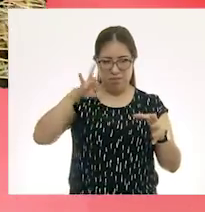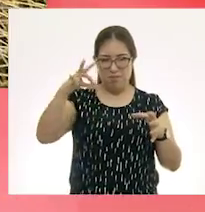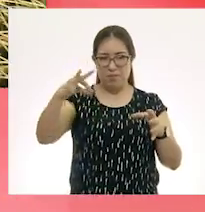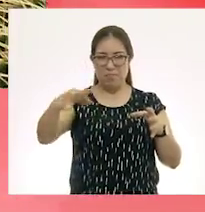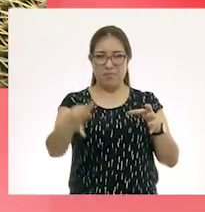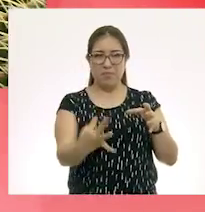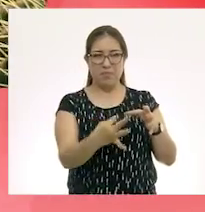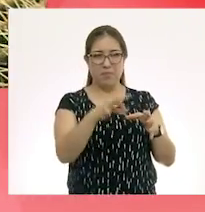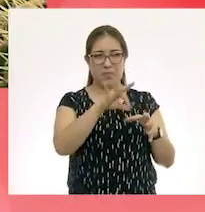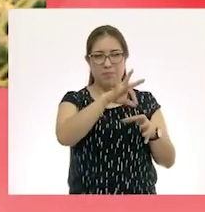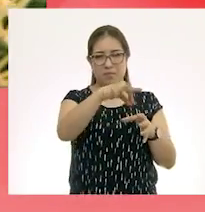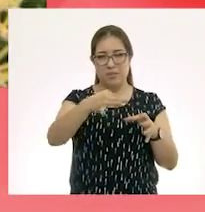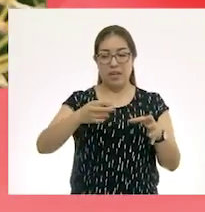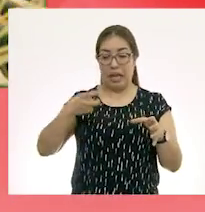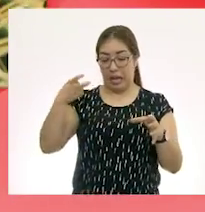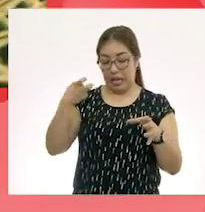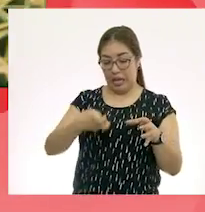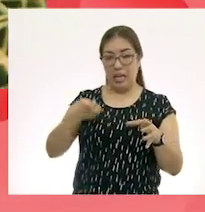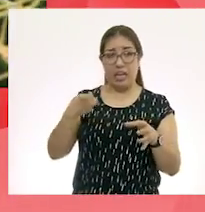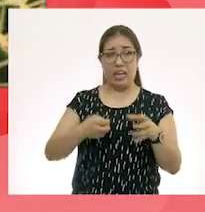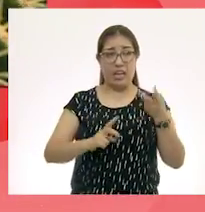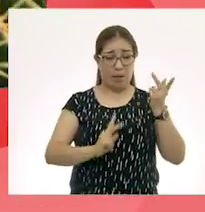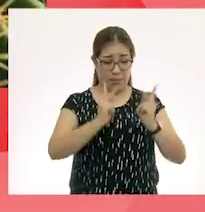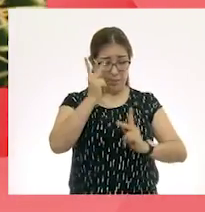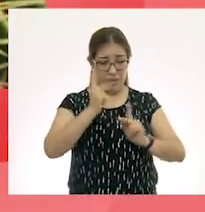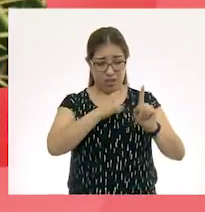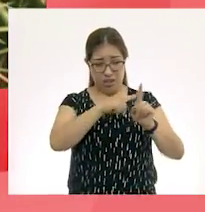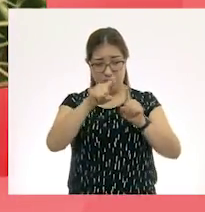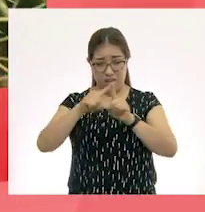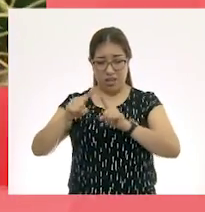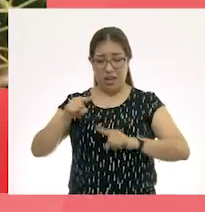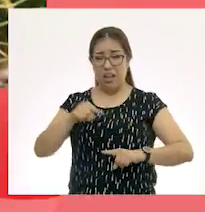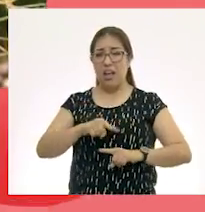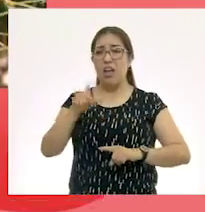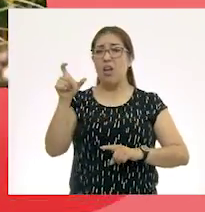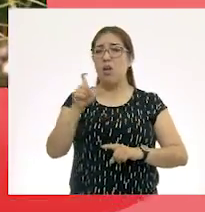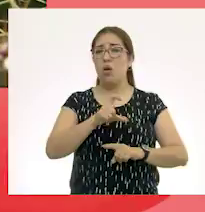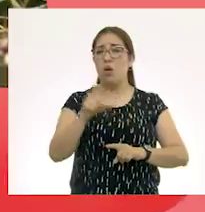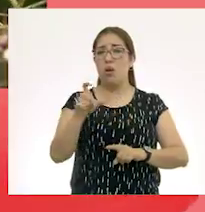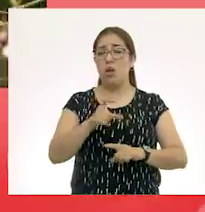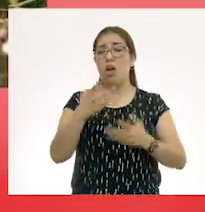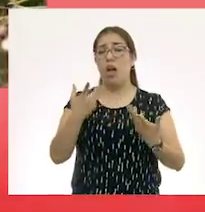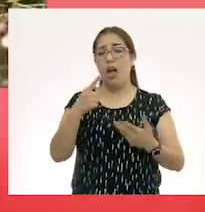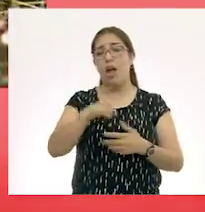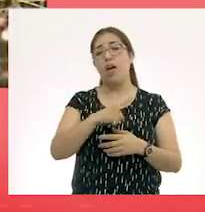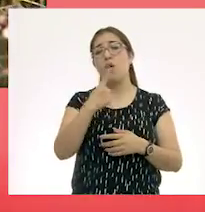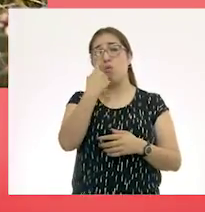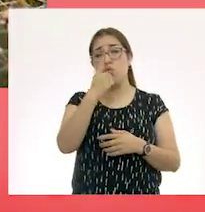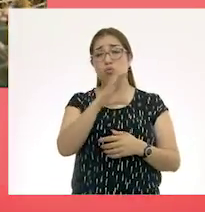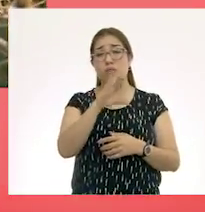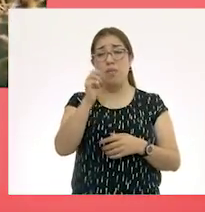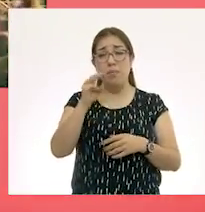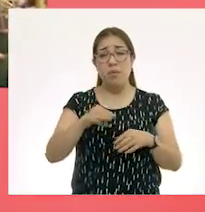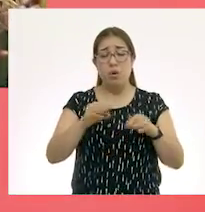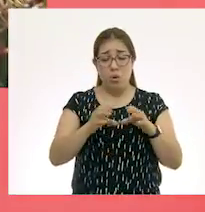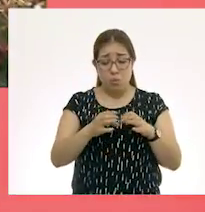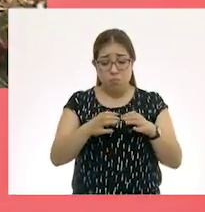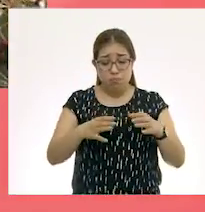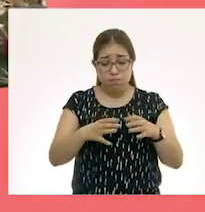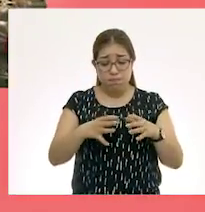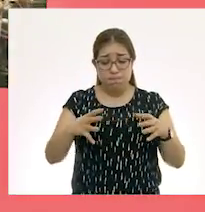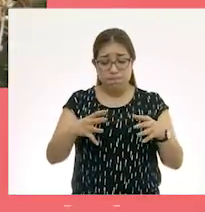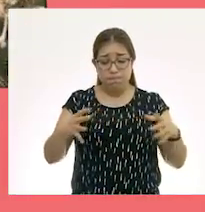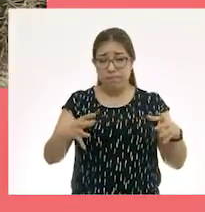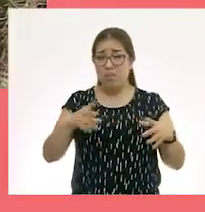un Echinocactus grusoni. Estas plantas por lo general van a crecer 1 centímetro al año, por lo tanto pues su crecimiento es